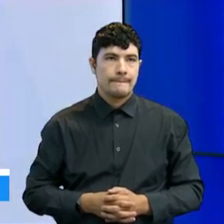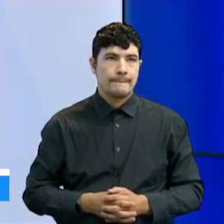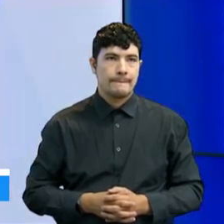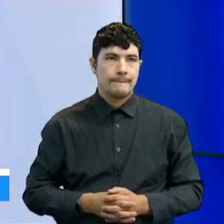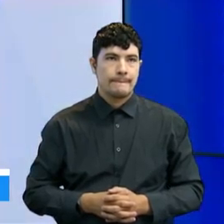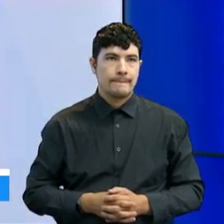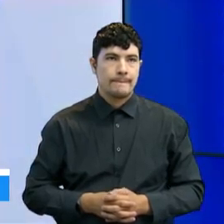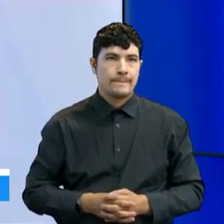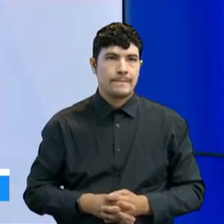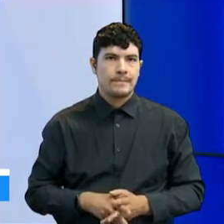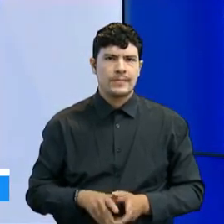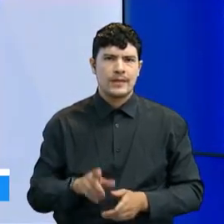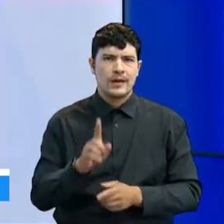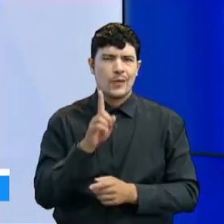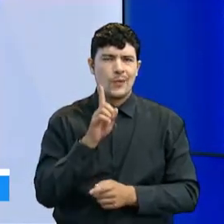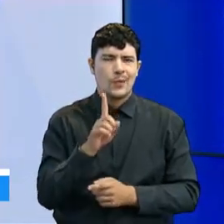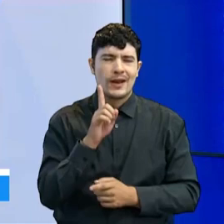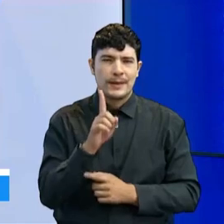A la